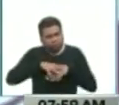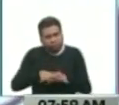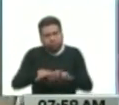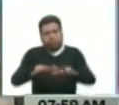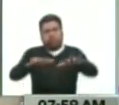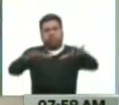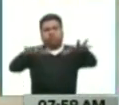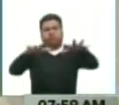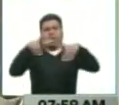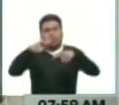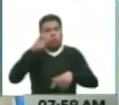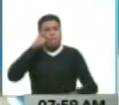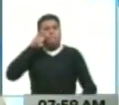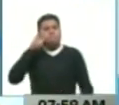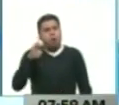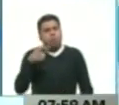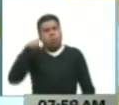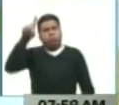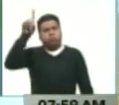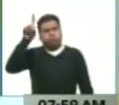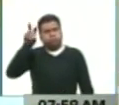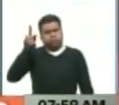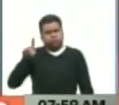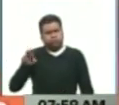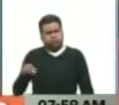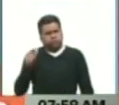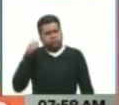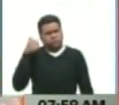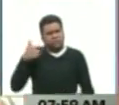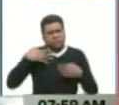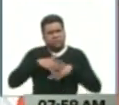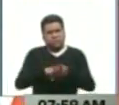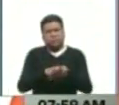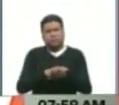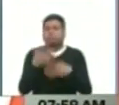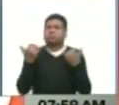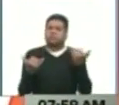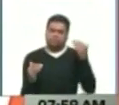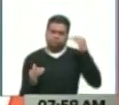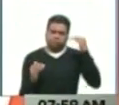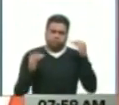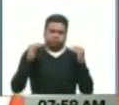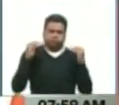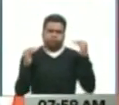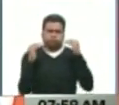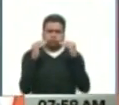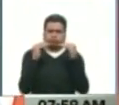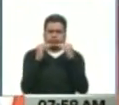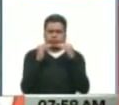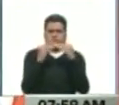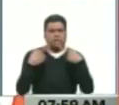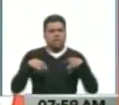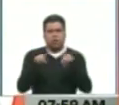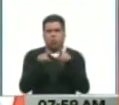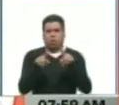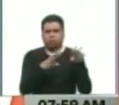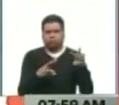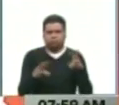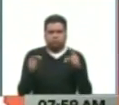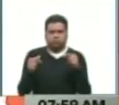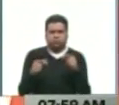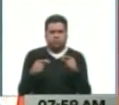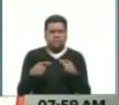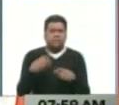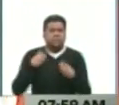población venezolana, aun cuando año tras año se han involucrado? Ya se creó, digamos, una equidad territorial, que era como la gran preocupación del comandante Chávez,